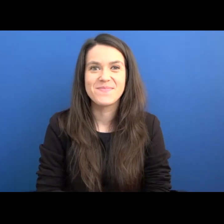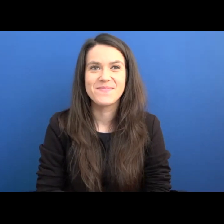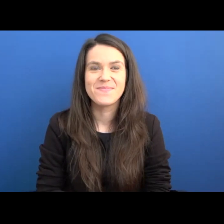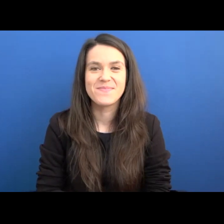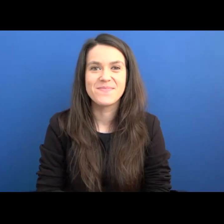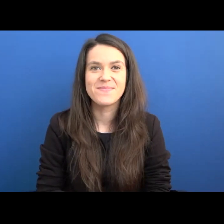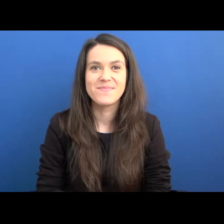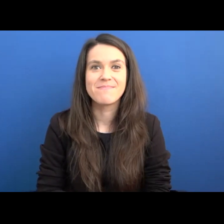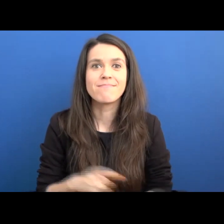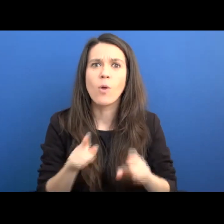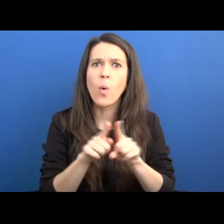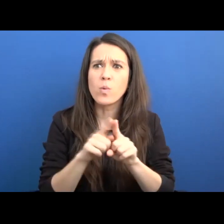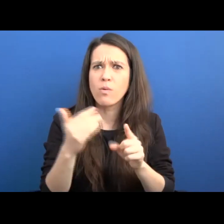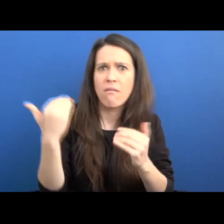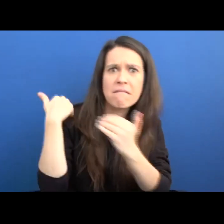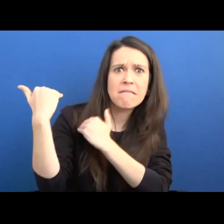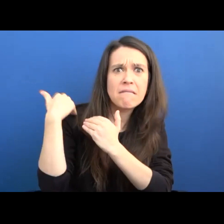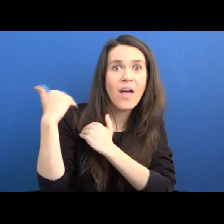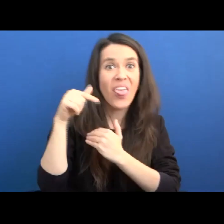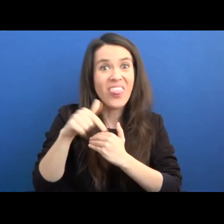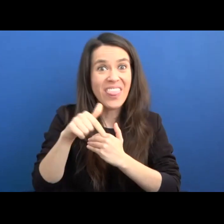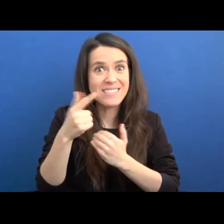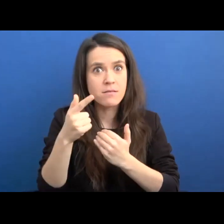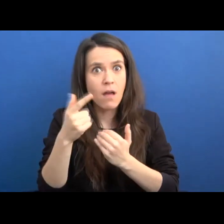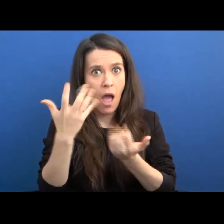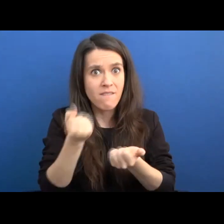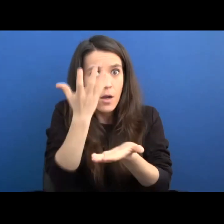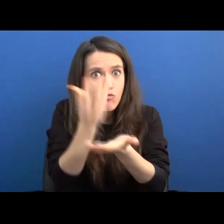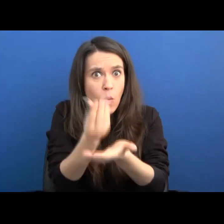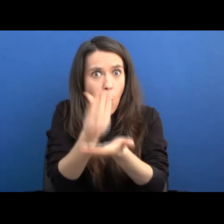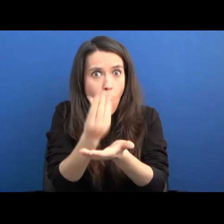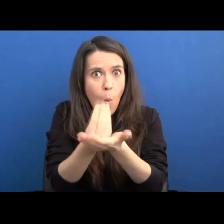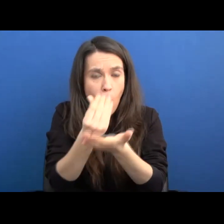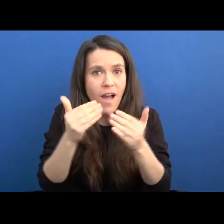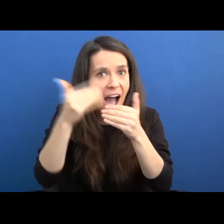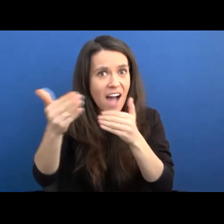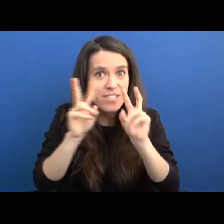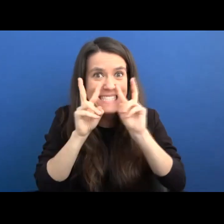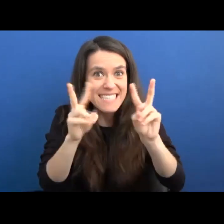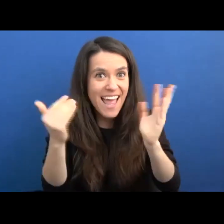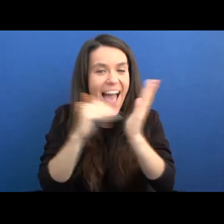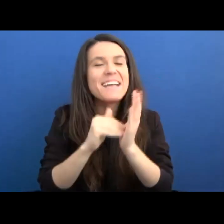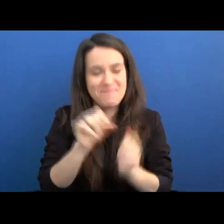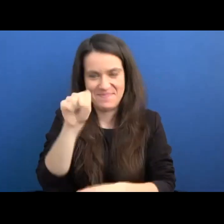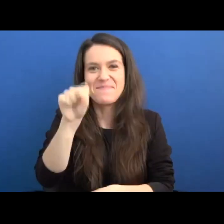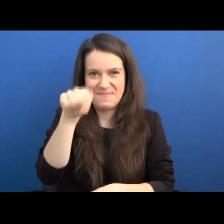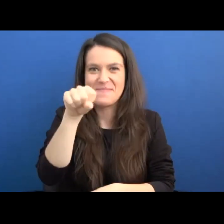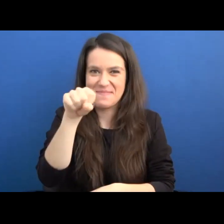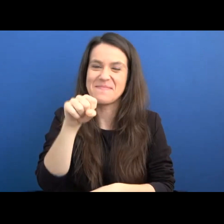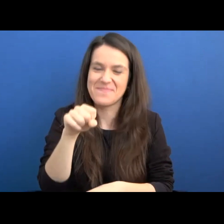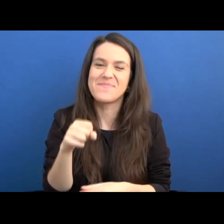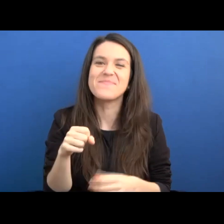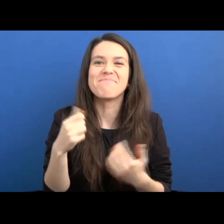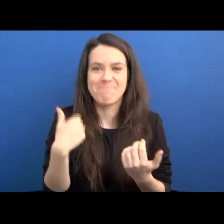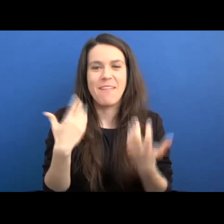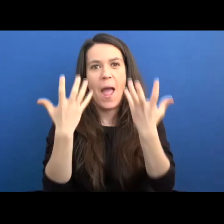especificar slido.com y capturar el código. Nos han preguntado si esta sesión estará disponible de manera síncrona. La estamos grabando, la podrán